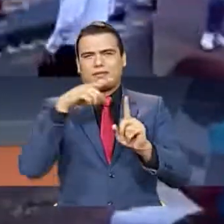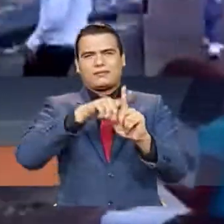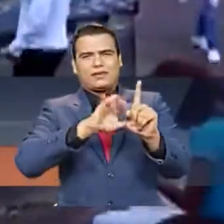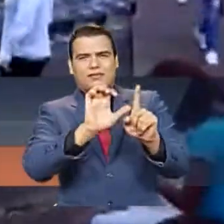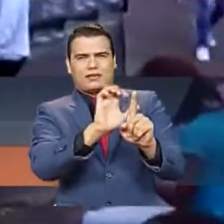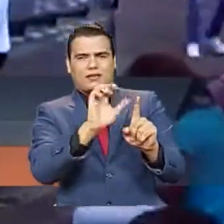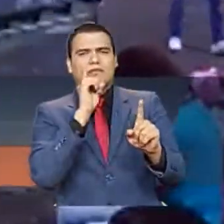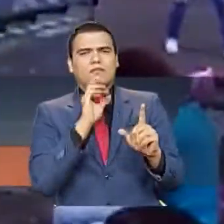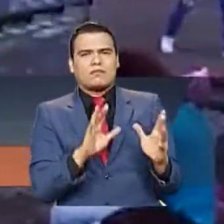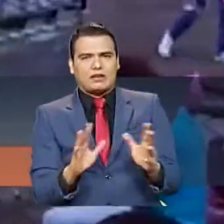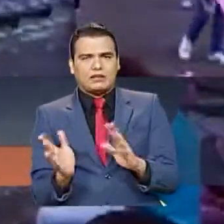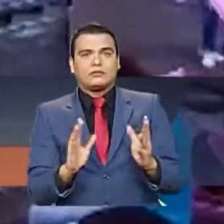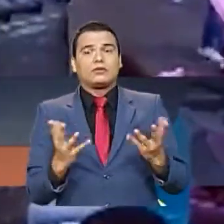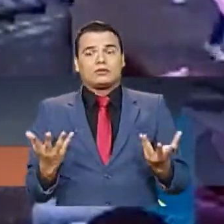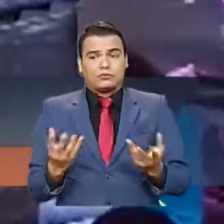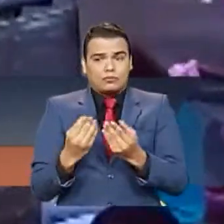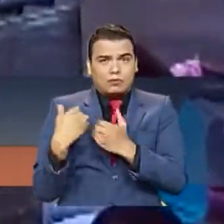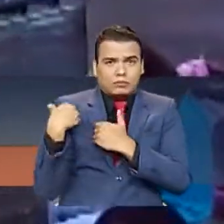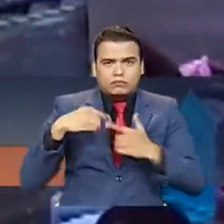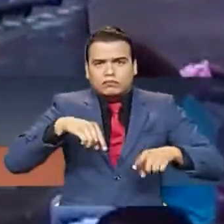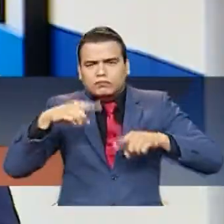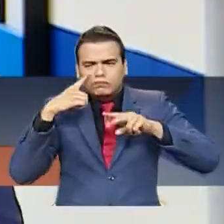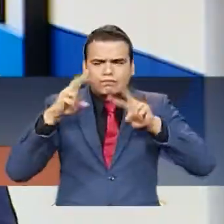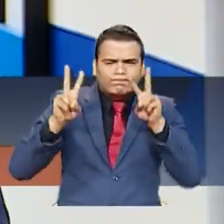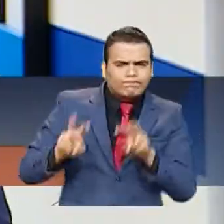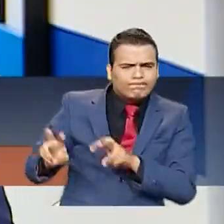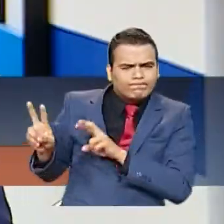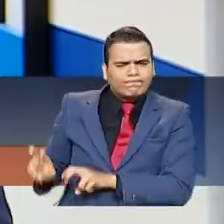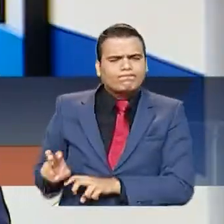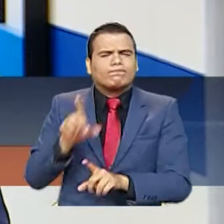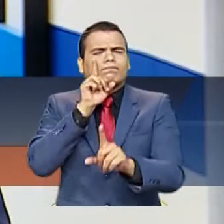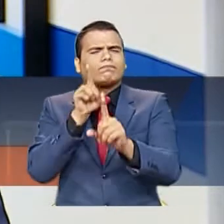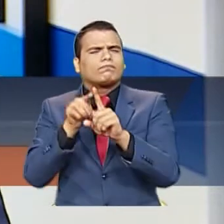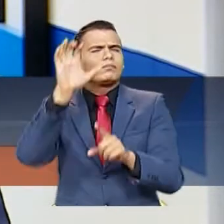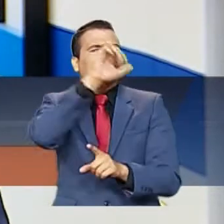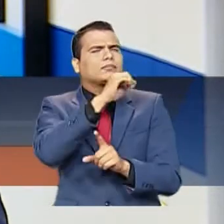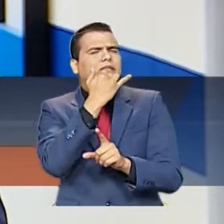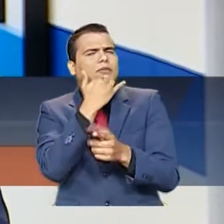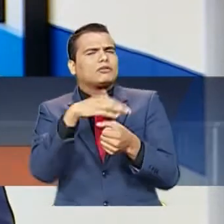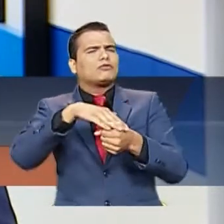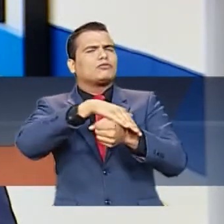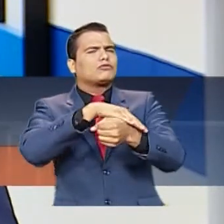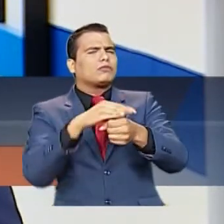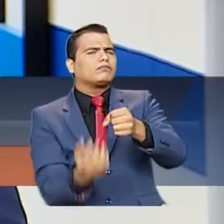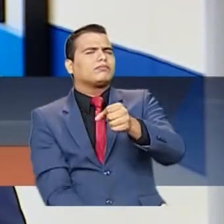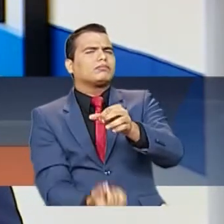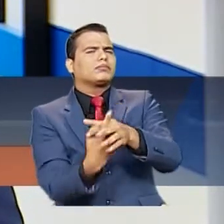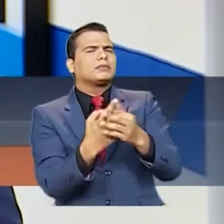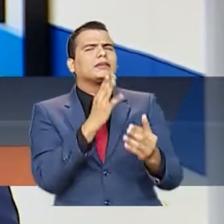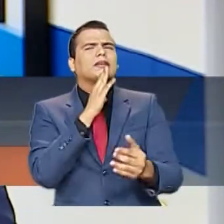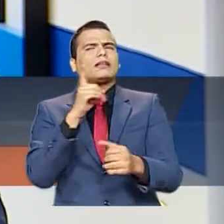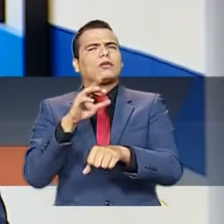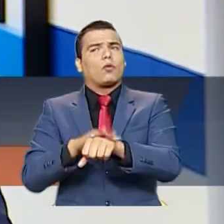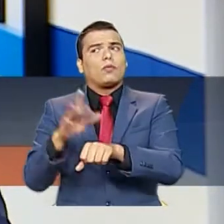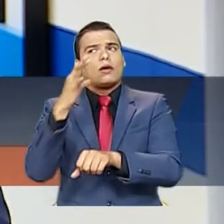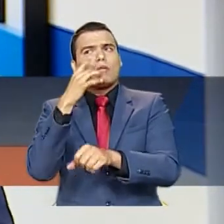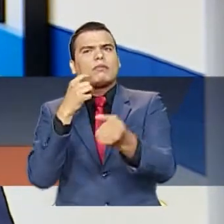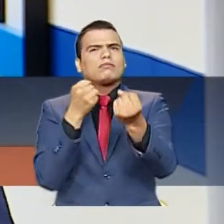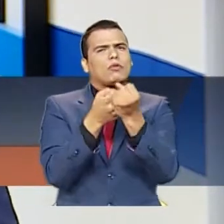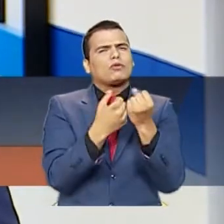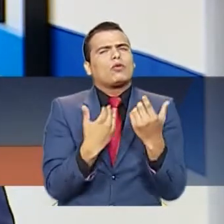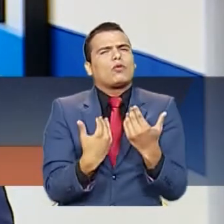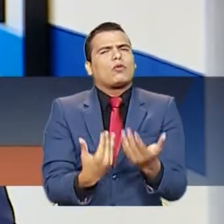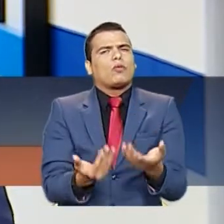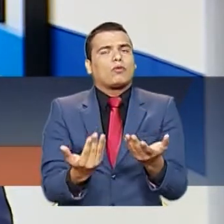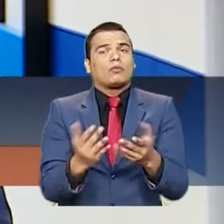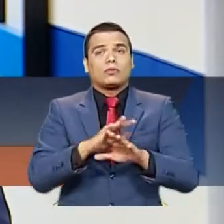este año las autoridades pues adelantan todas las investigaciones correspondientes para esclarecer la participación de este hombre en otras noticias ya